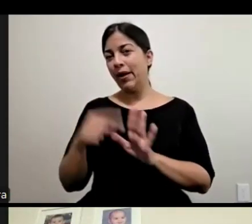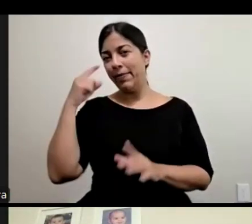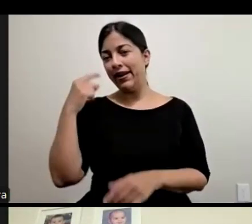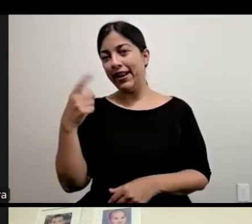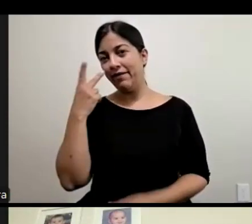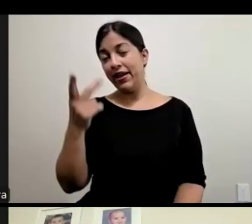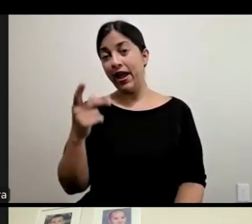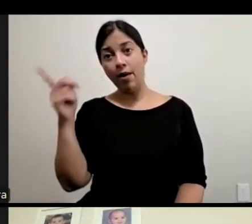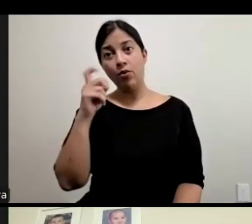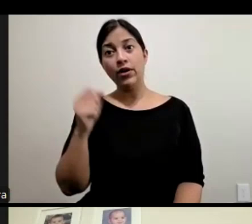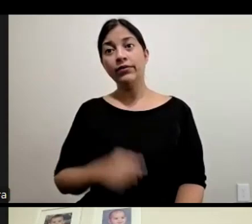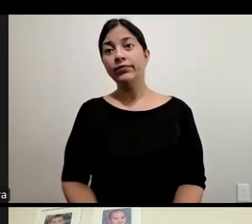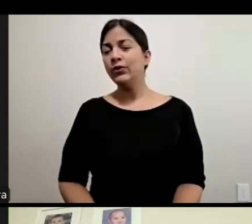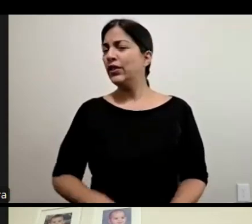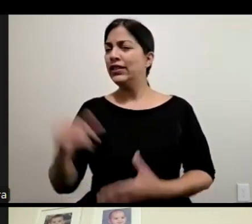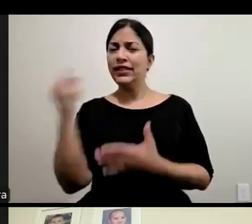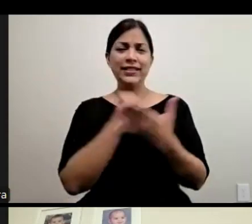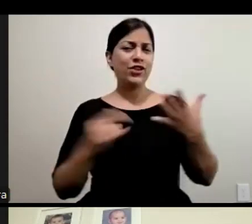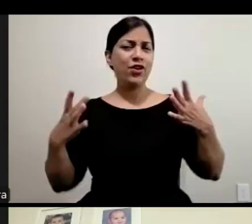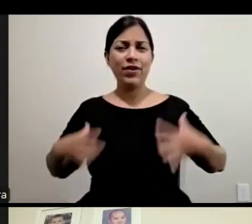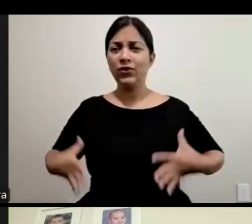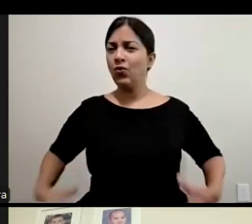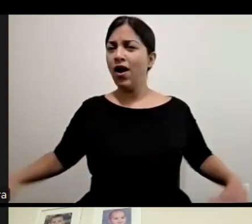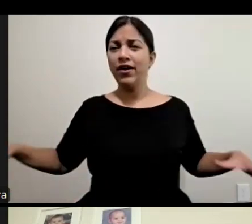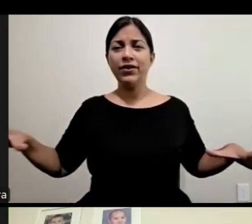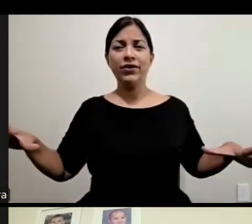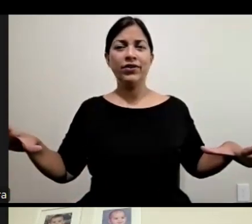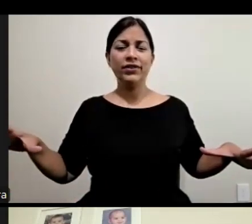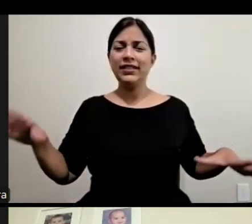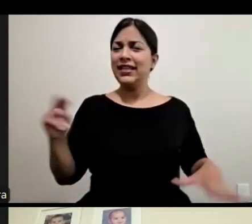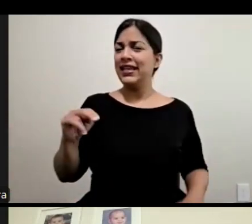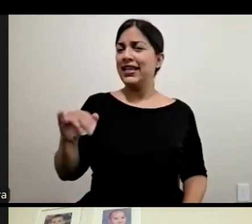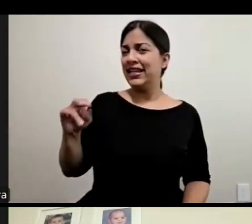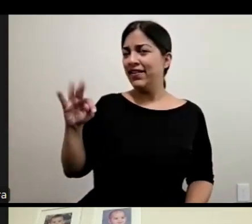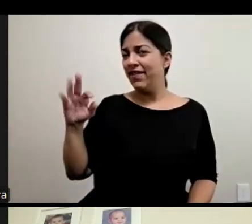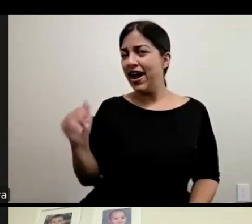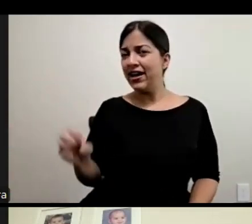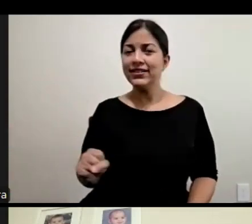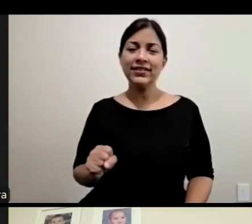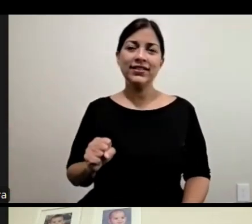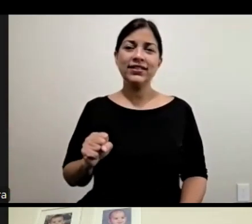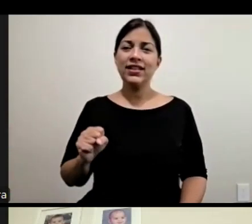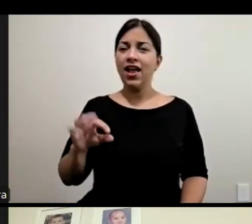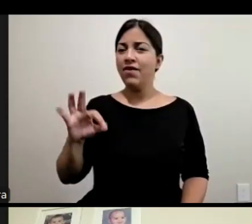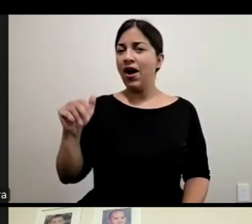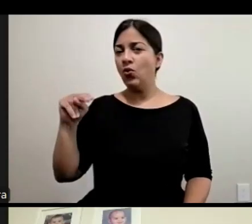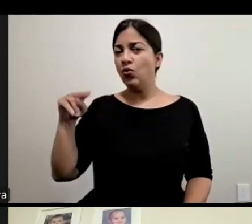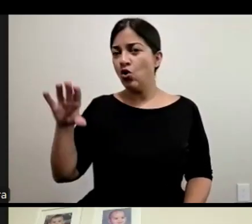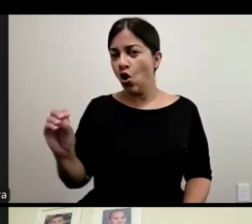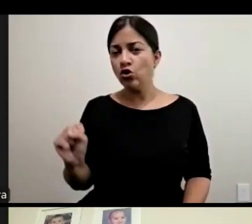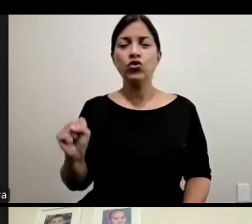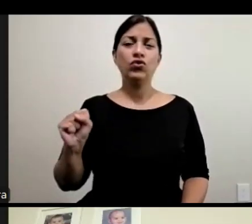son unos diseños de vestuario de ninfas, de faunos, no sé qué,